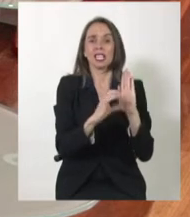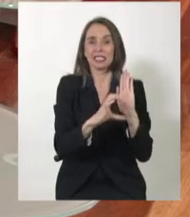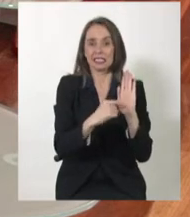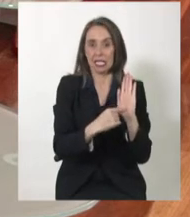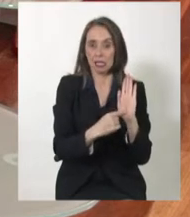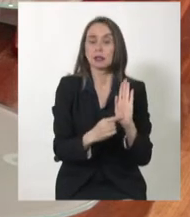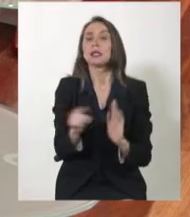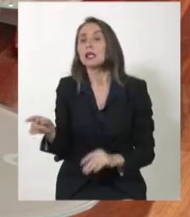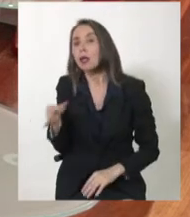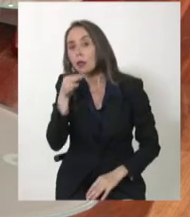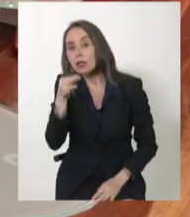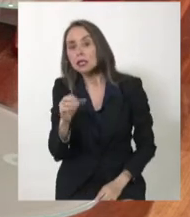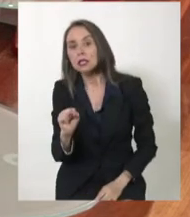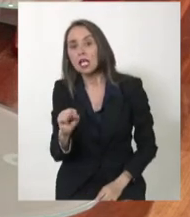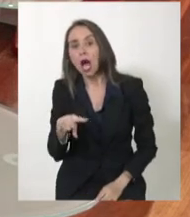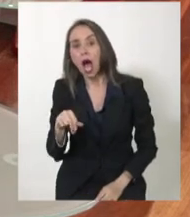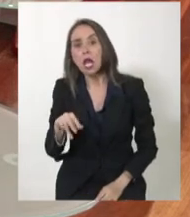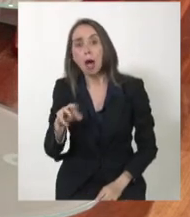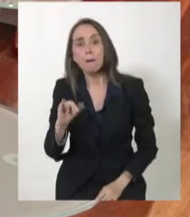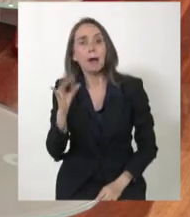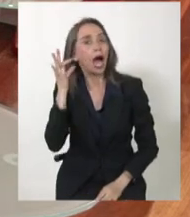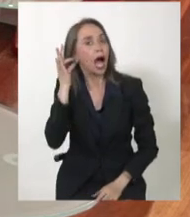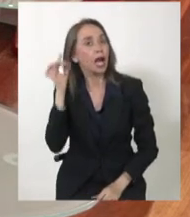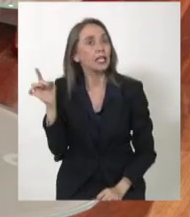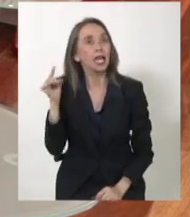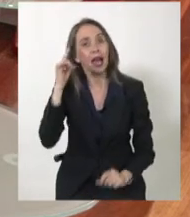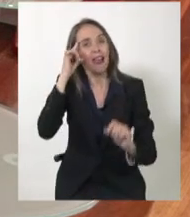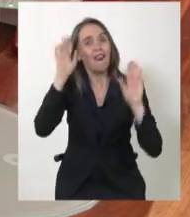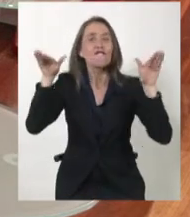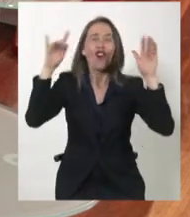siguiendo lo que dice Ana María, que también es como una volada.